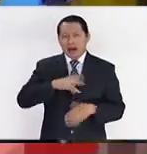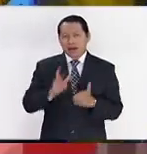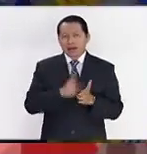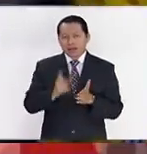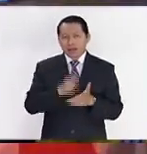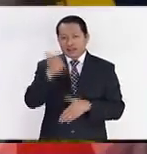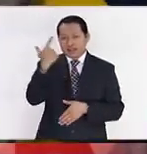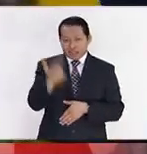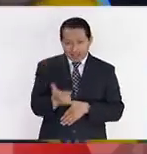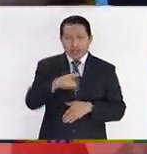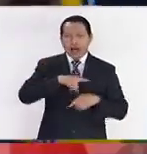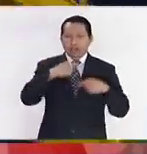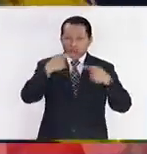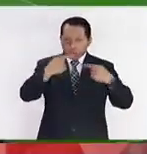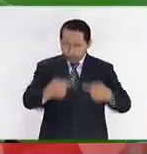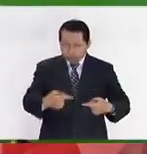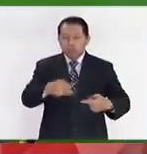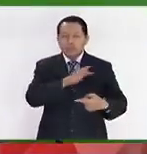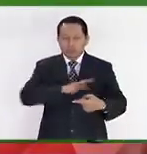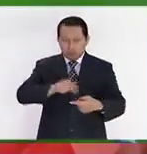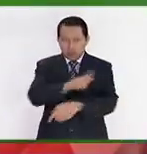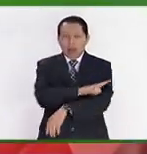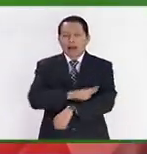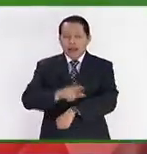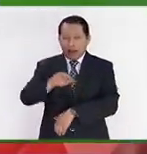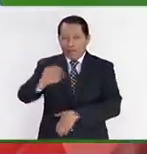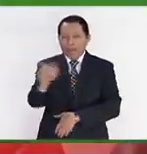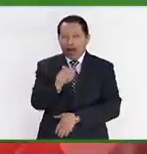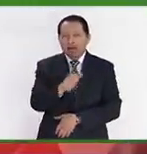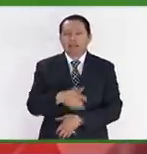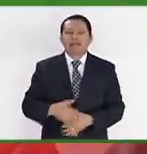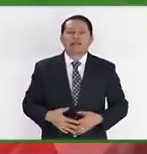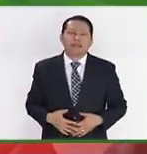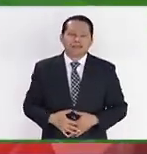7 veces al duelo por el título de la Liga MX.